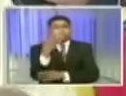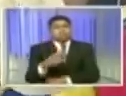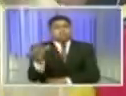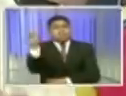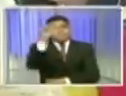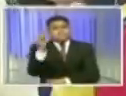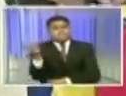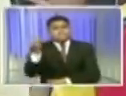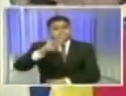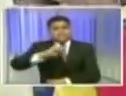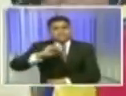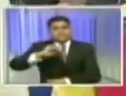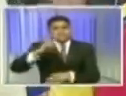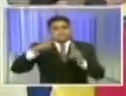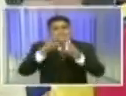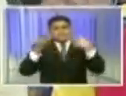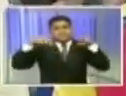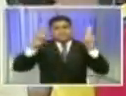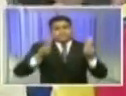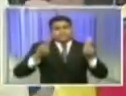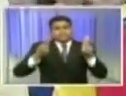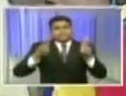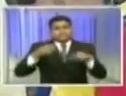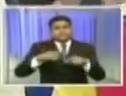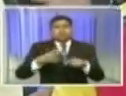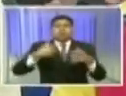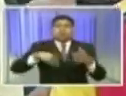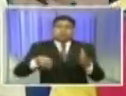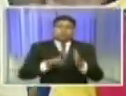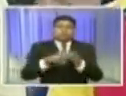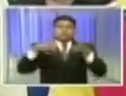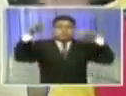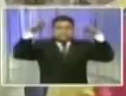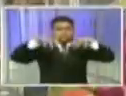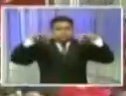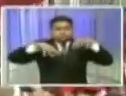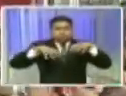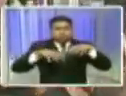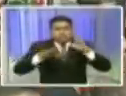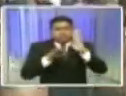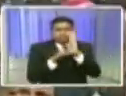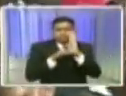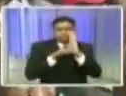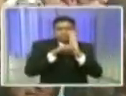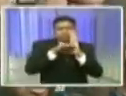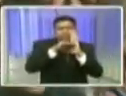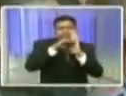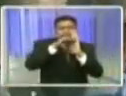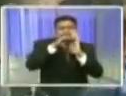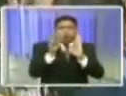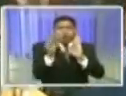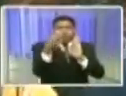la lluvia a Venezuela y estamos recuperando el embalse de Guri y recuperando los embalses del país.